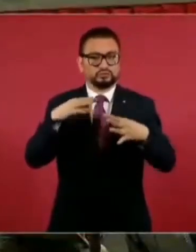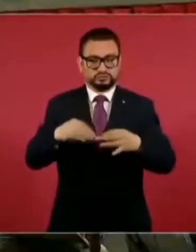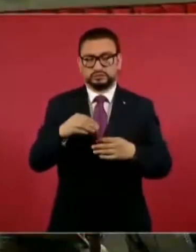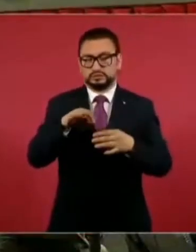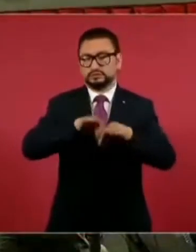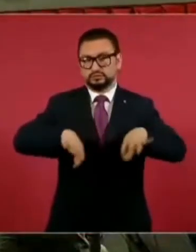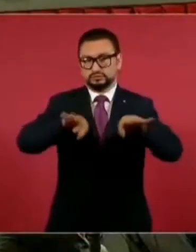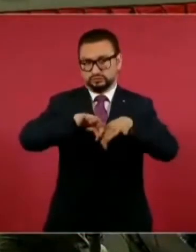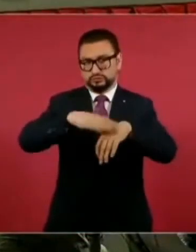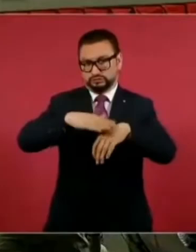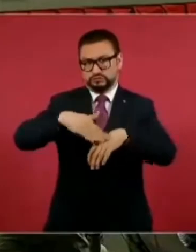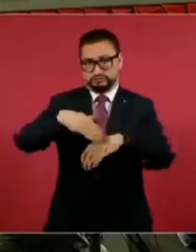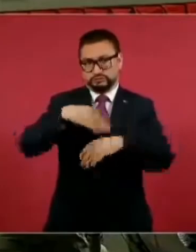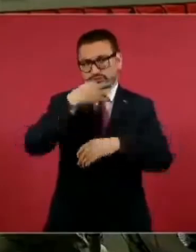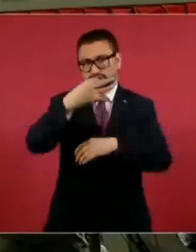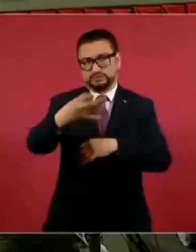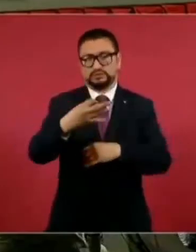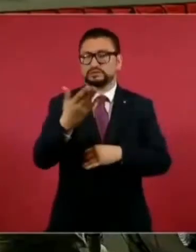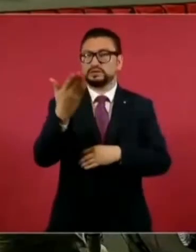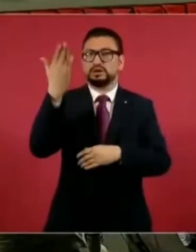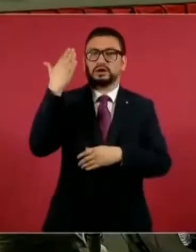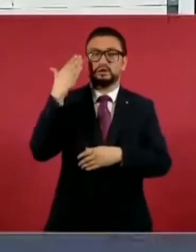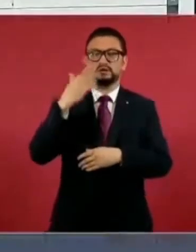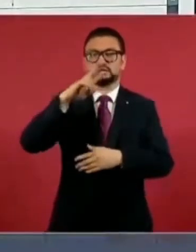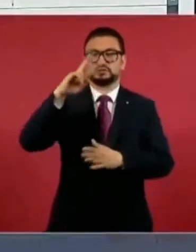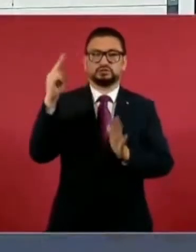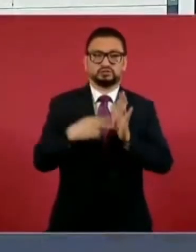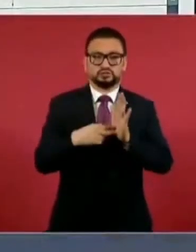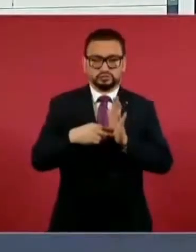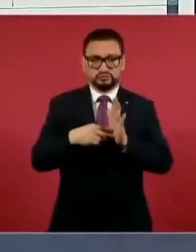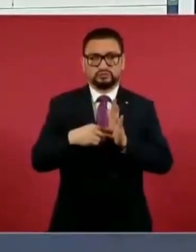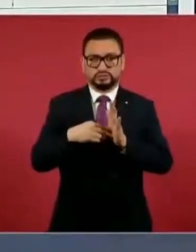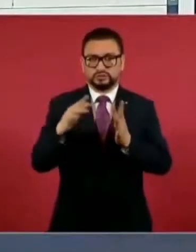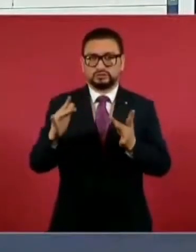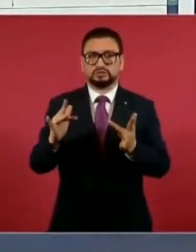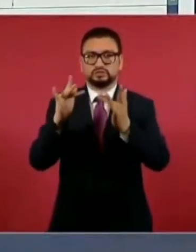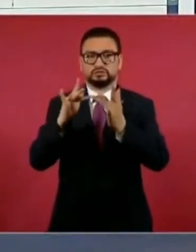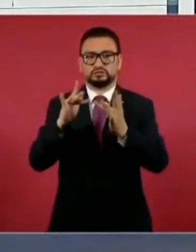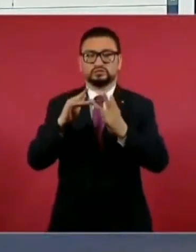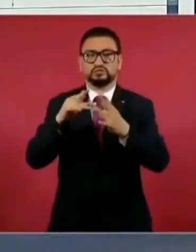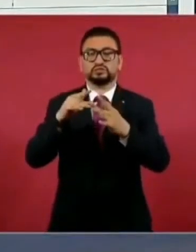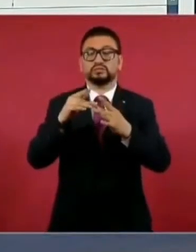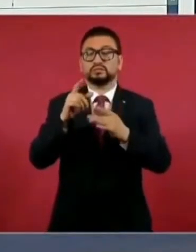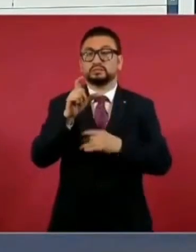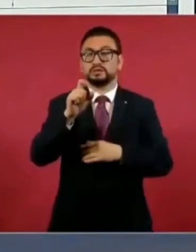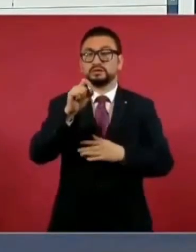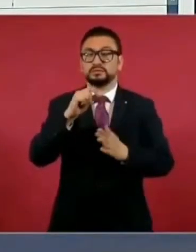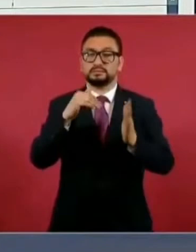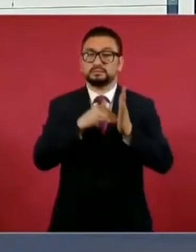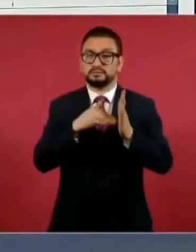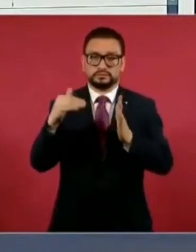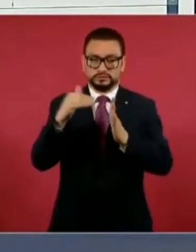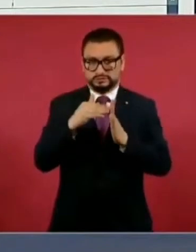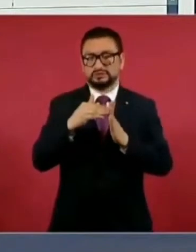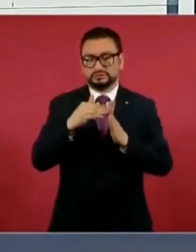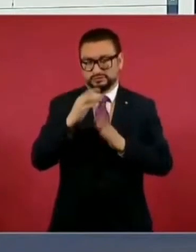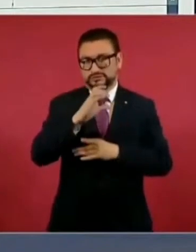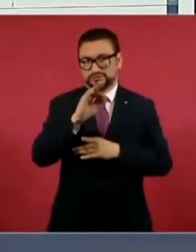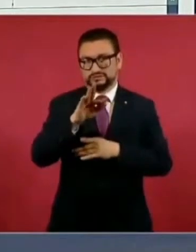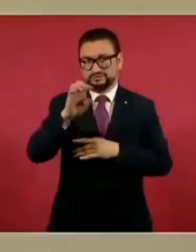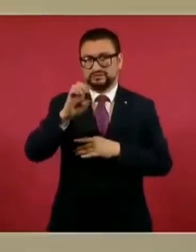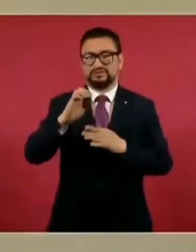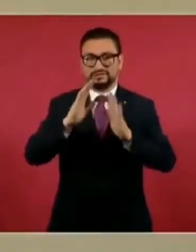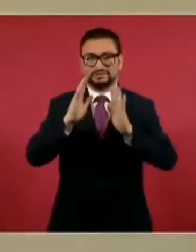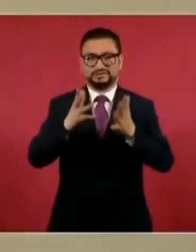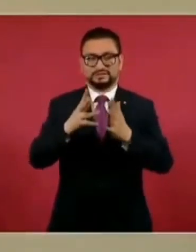muy importante el comentario, que en el año 2000 se conectó el usuario número 20 millones de la Comisión Federal de Electricidad y